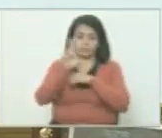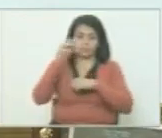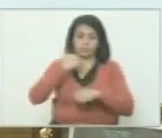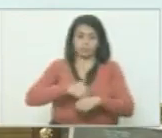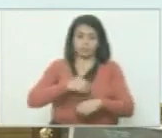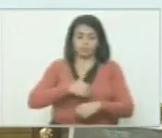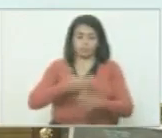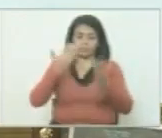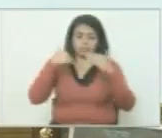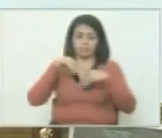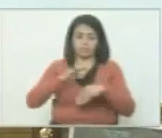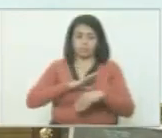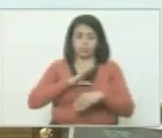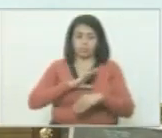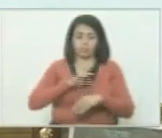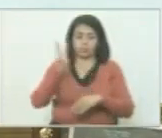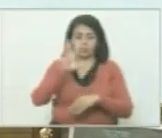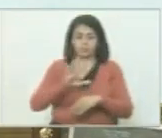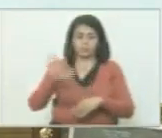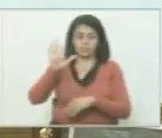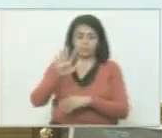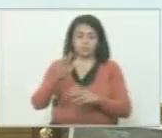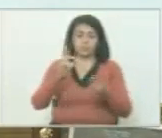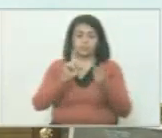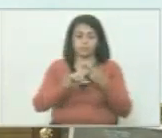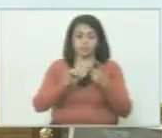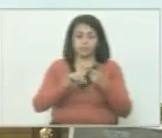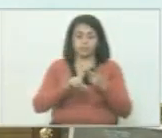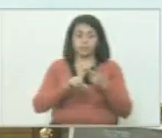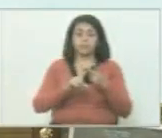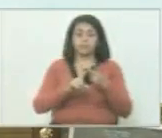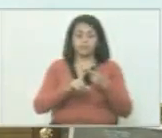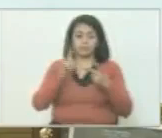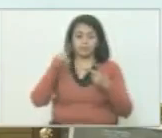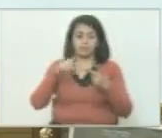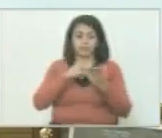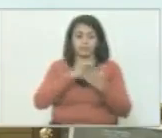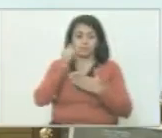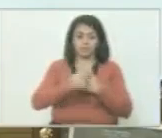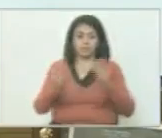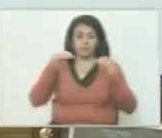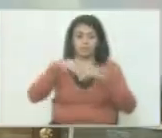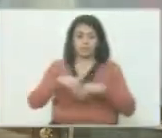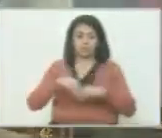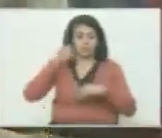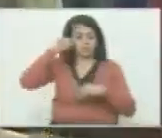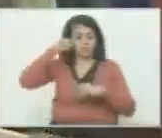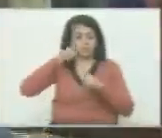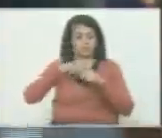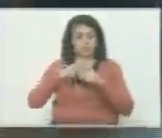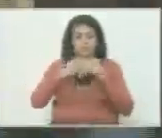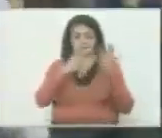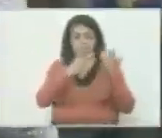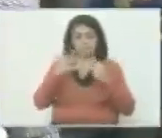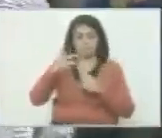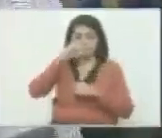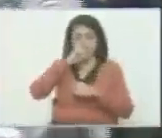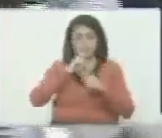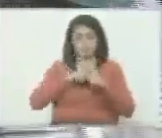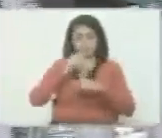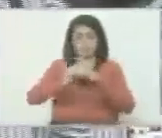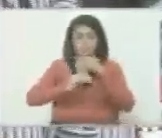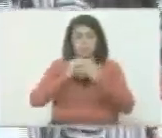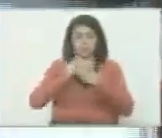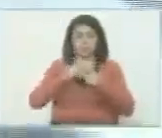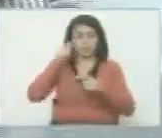de Argentina y que pertenece al pueblo venezolano. Como segundo punto, el proyecto de acuerdo en conmemoración de los 85 años de la